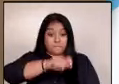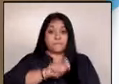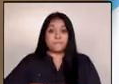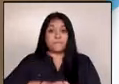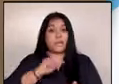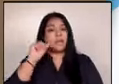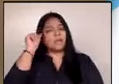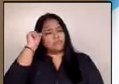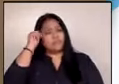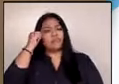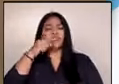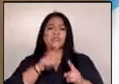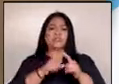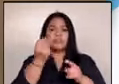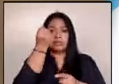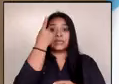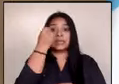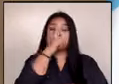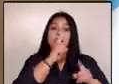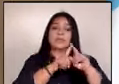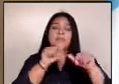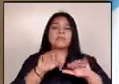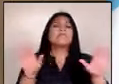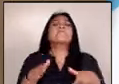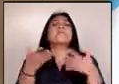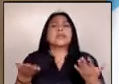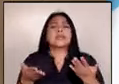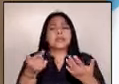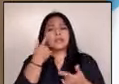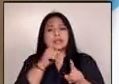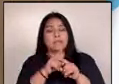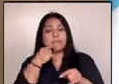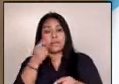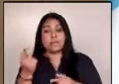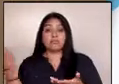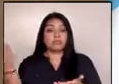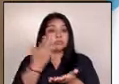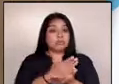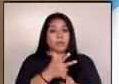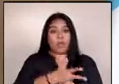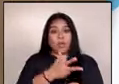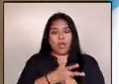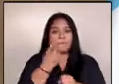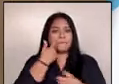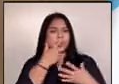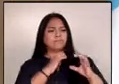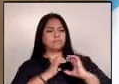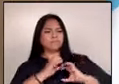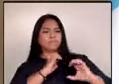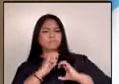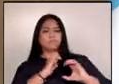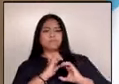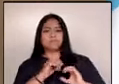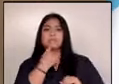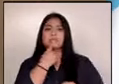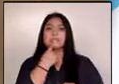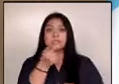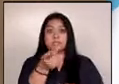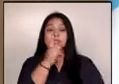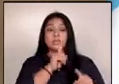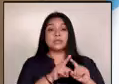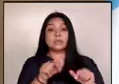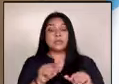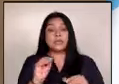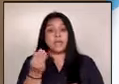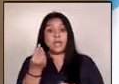habíamos hablado recuerda presidente cuando nada más llegar a Guatemala nos entrevistamos y dijimos que